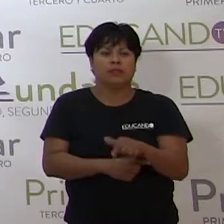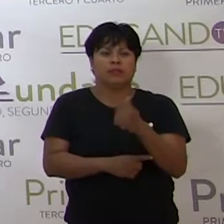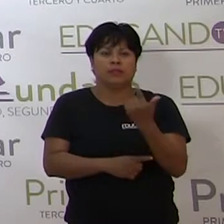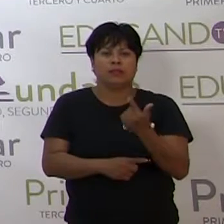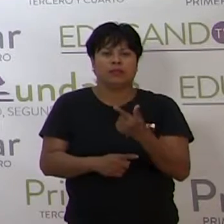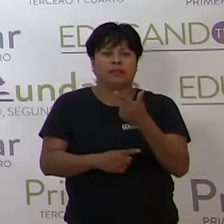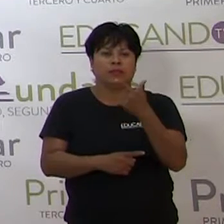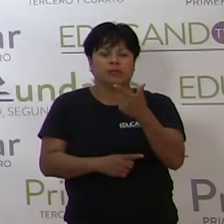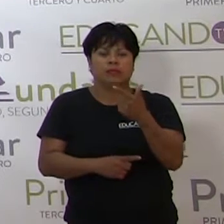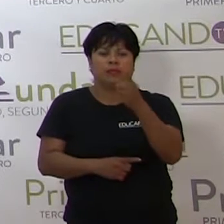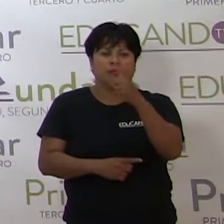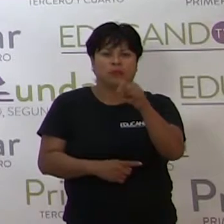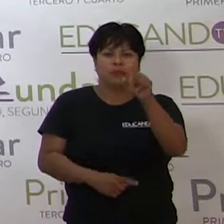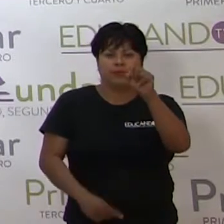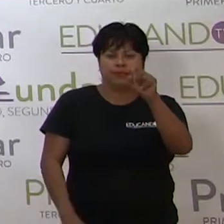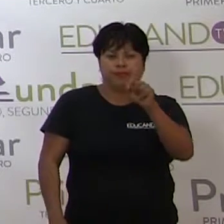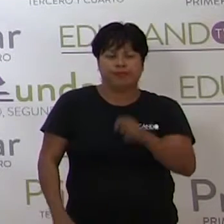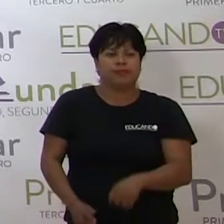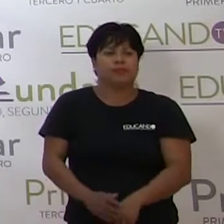12. 120.